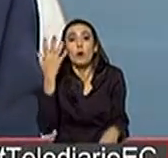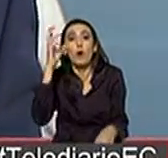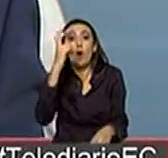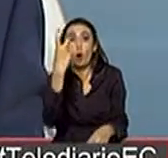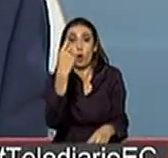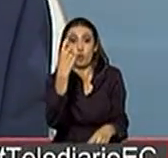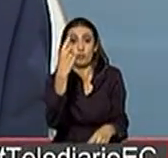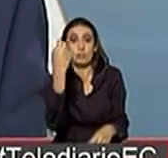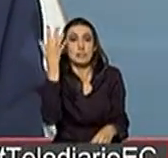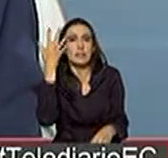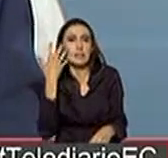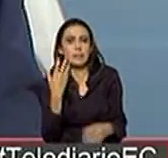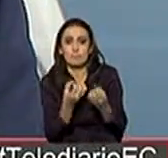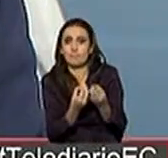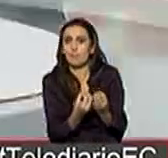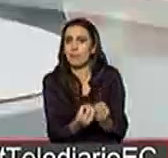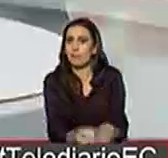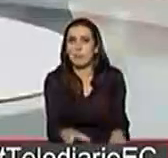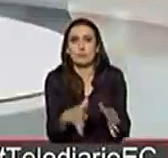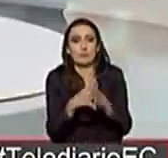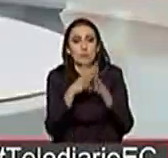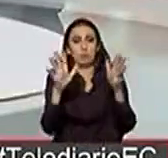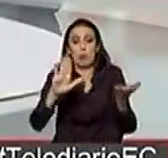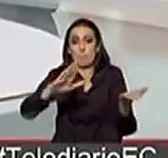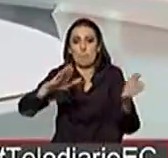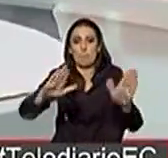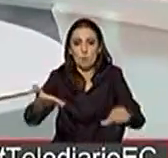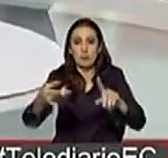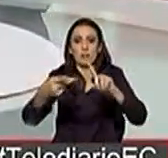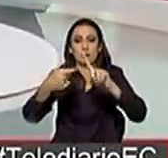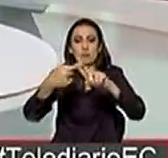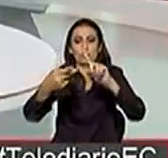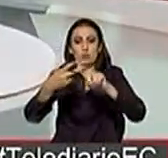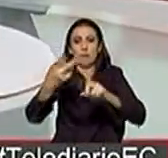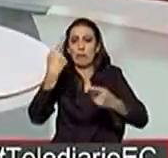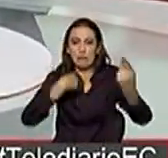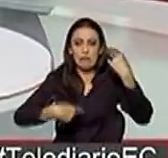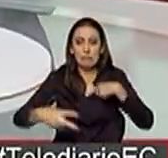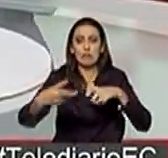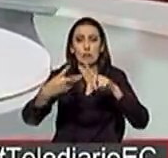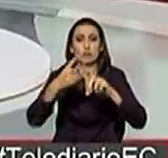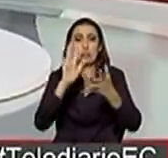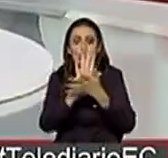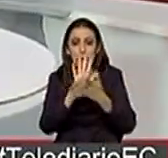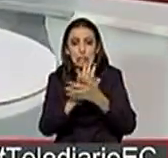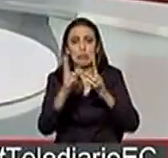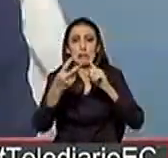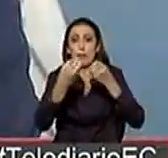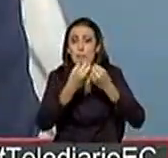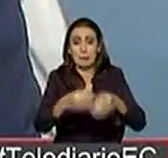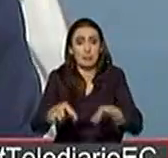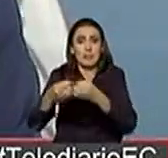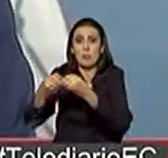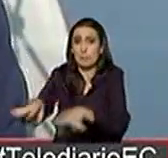11 días perdimos mucho perdimos vidas perdimos producción perdimos tranquilidad perdimos seguridad y todavía hay